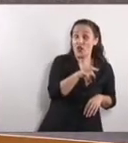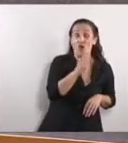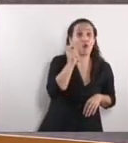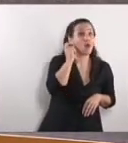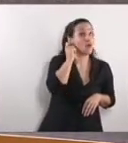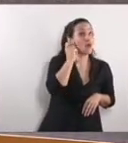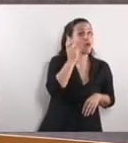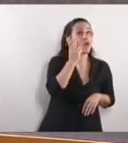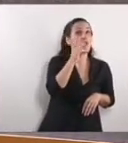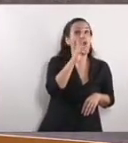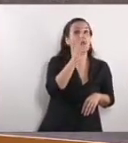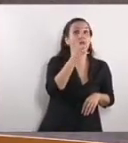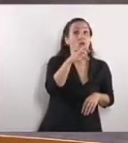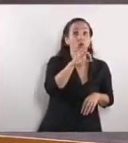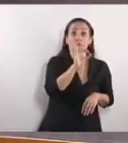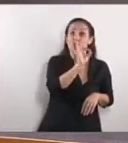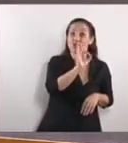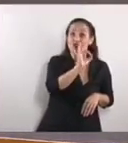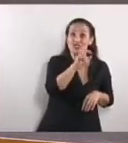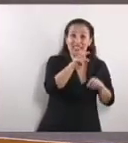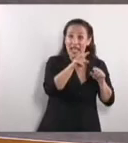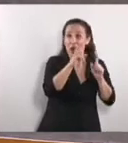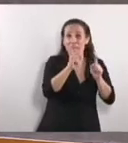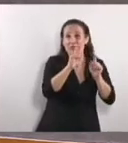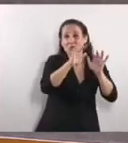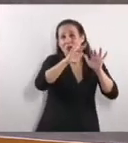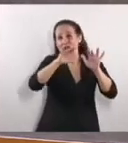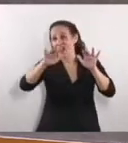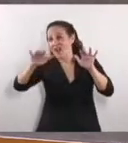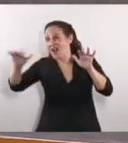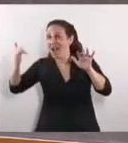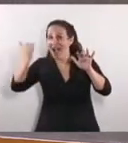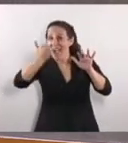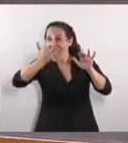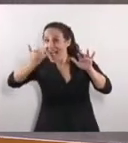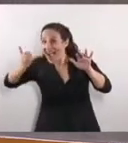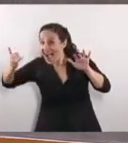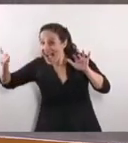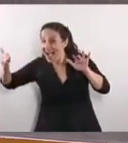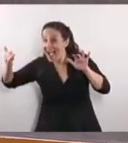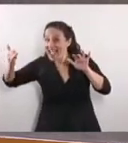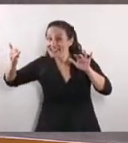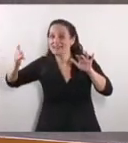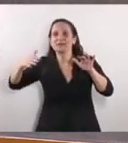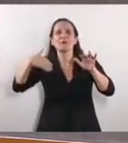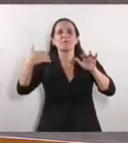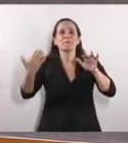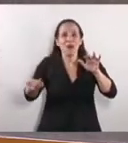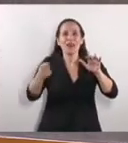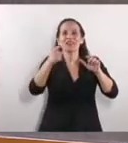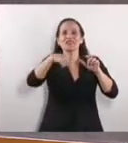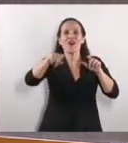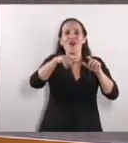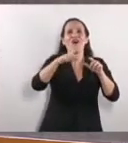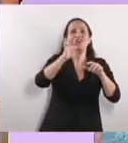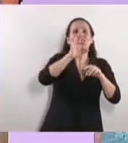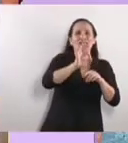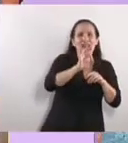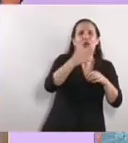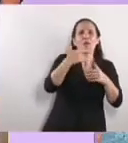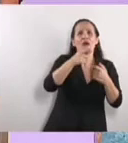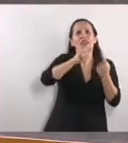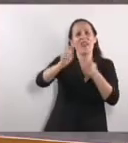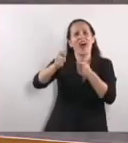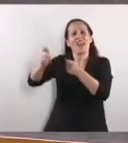la sangre, que es la estructura básica de todo el resto de los grupos. De ahí que todo el resto de los grupos van a poder recibir siempre sangre